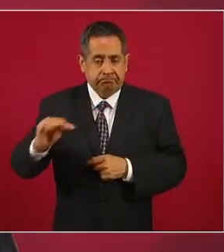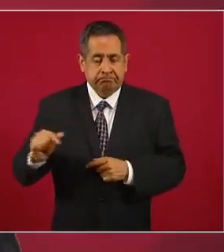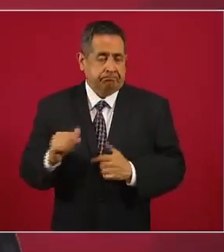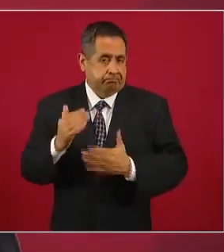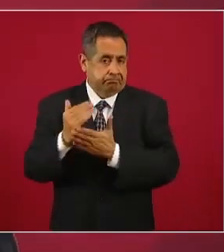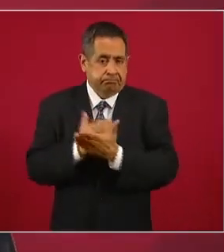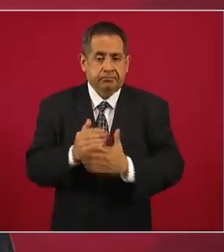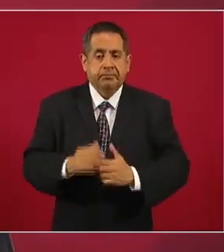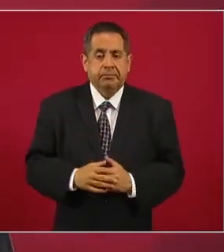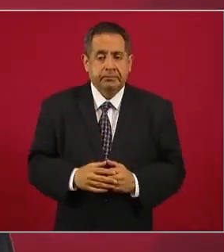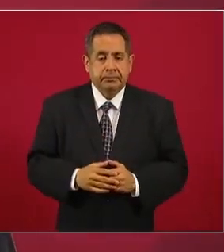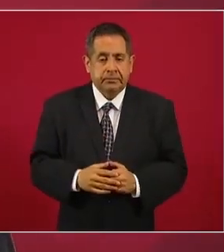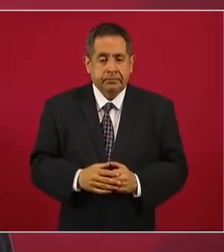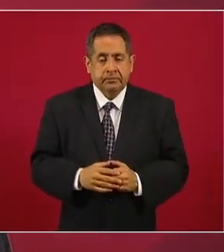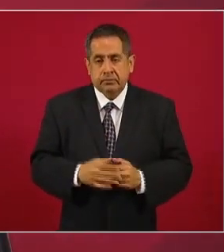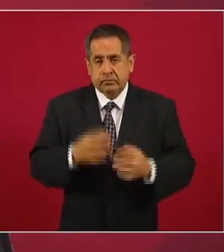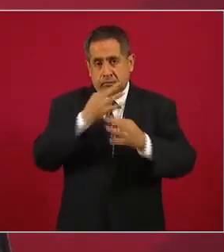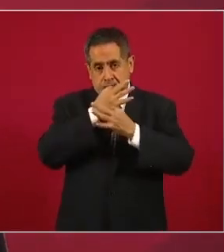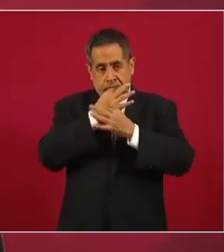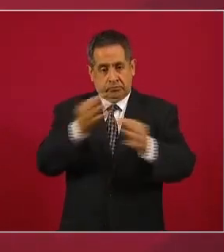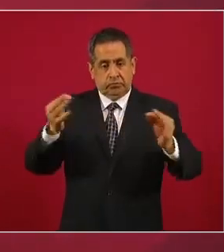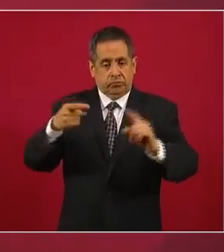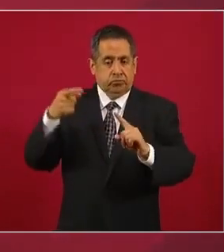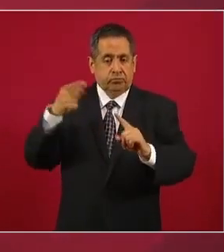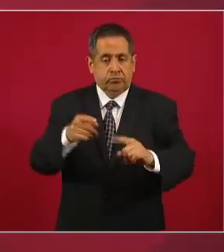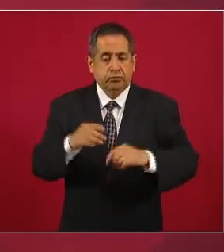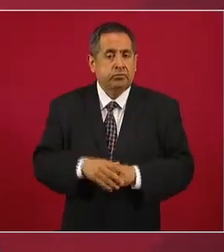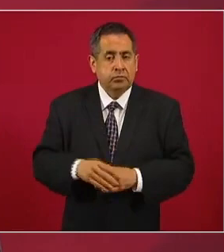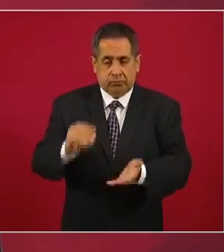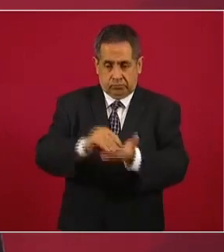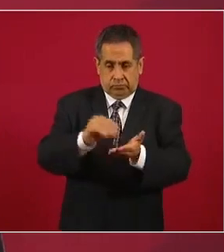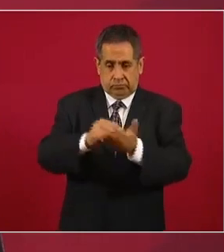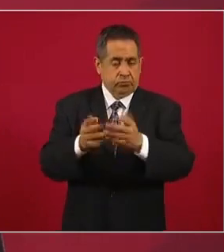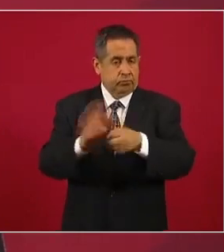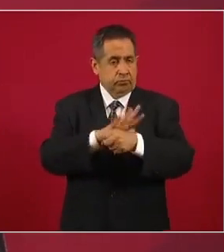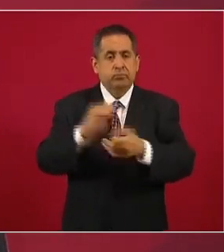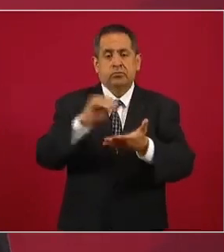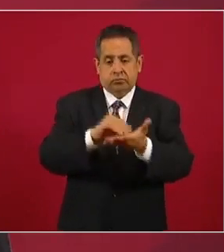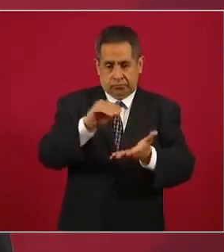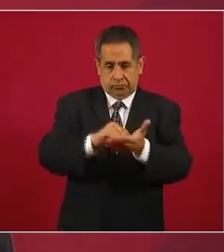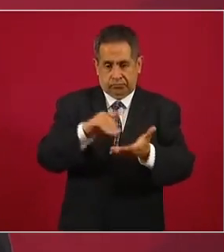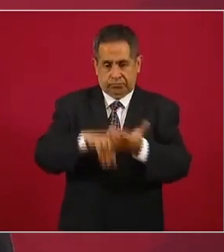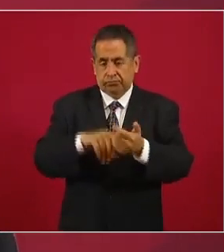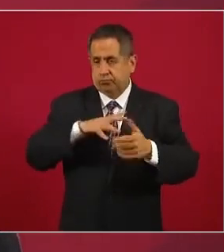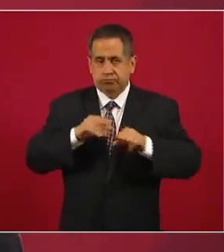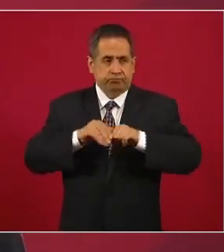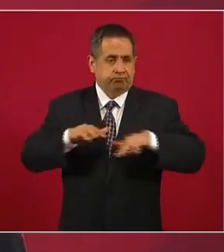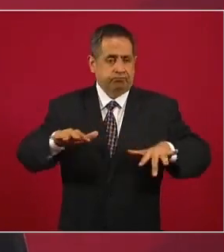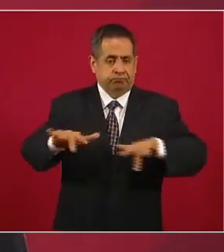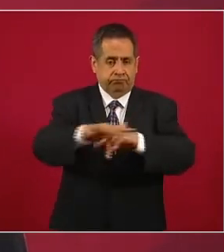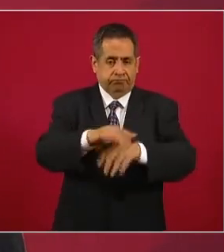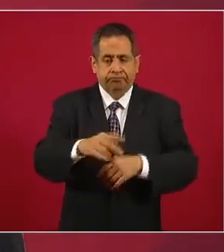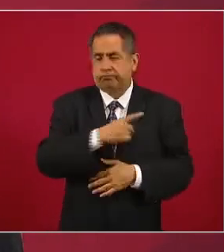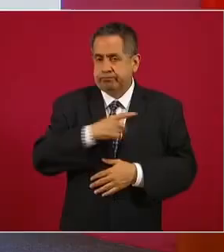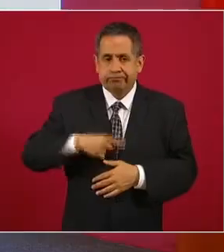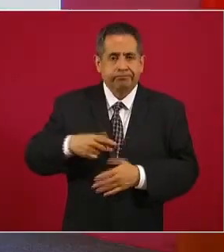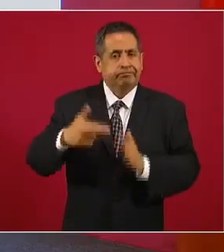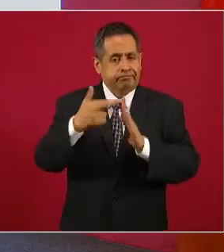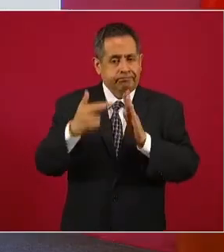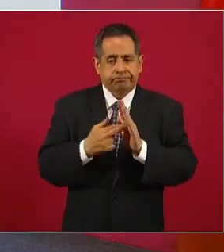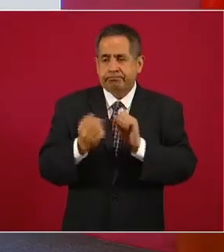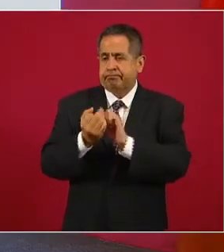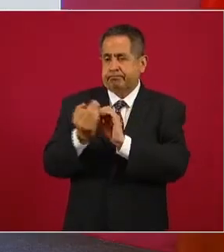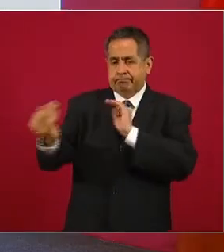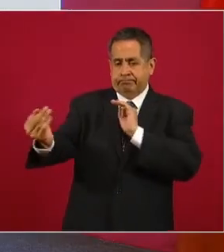disminución. Mensaje final, la epidemia sigue activa, hay que mantener todas las medidas de sana distancia, en